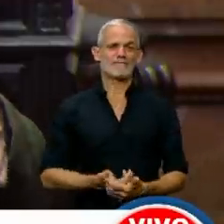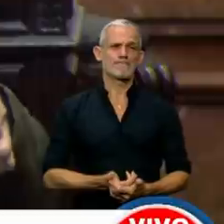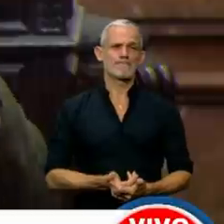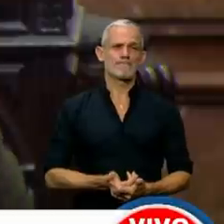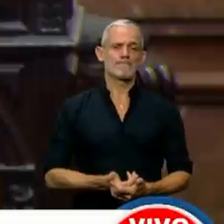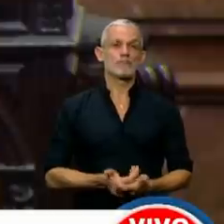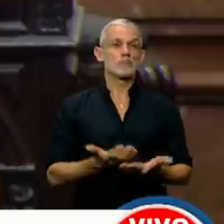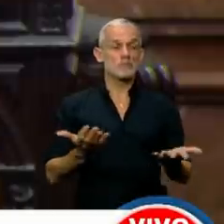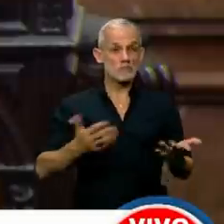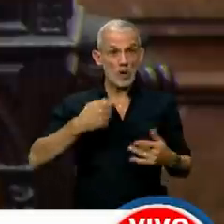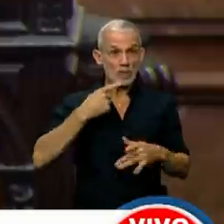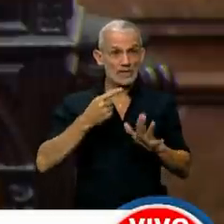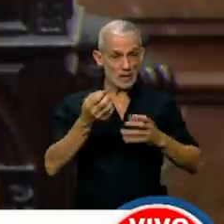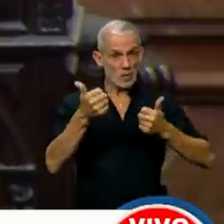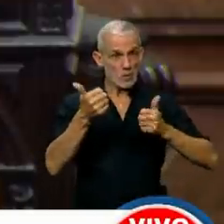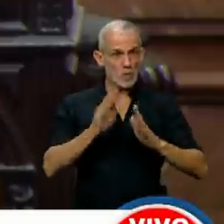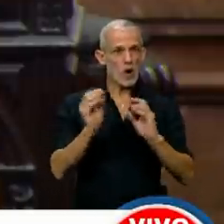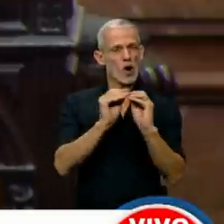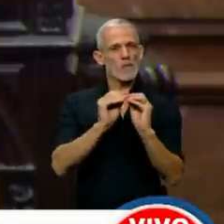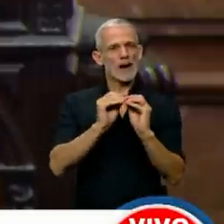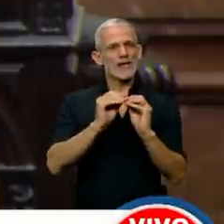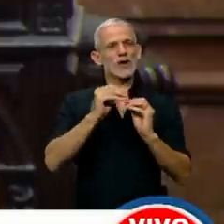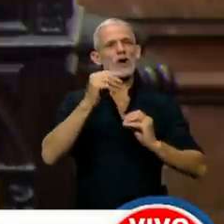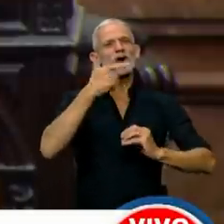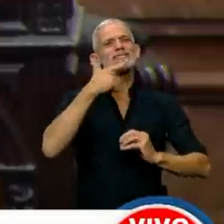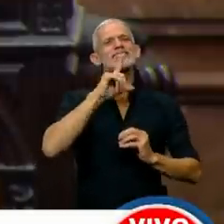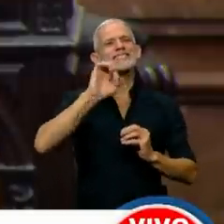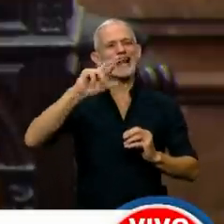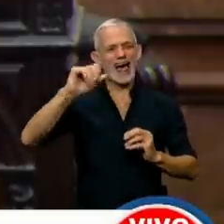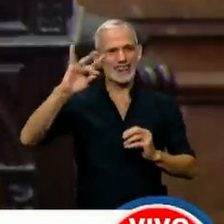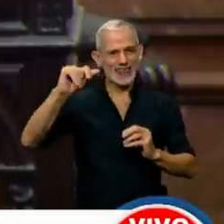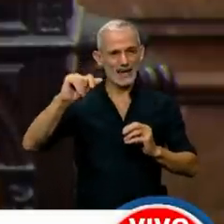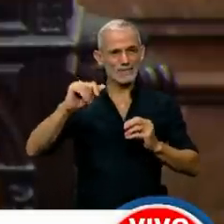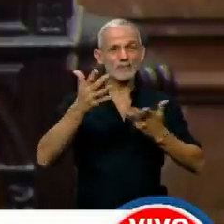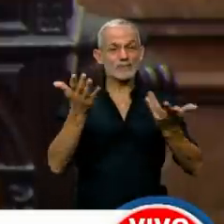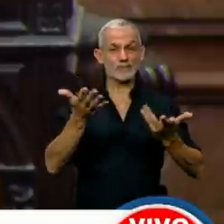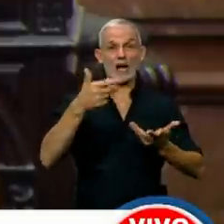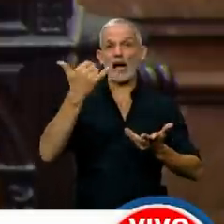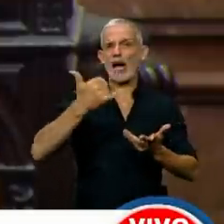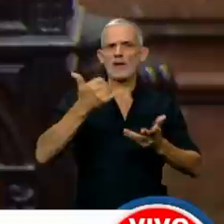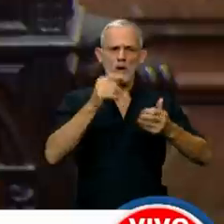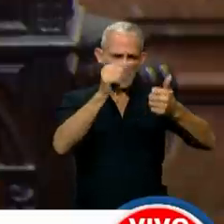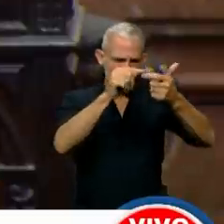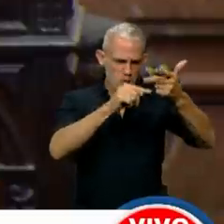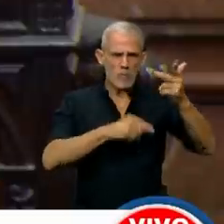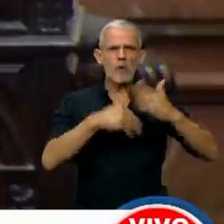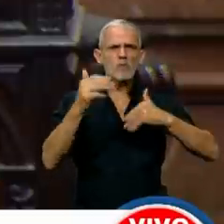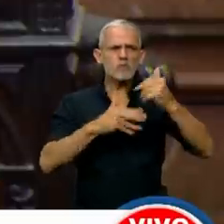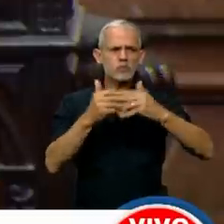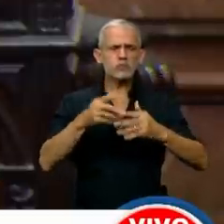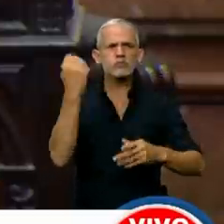lo decía muy bien especie en mi compañero de mediano estrada tiene una cantidad de obras que son